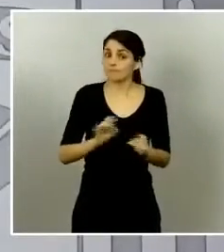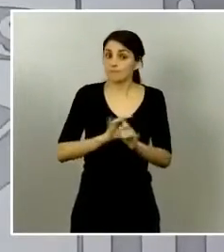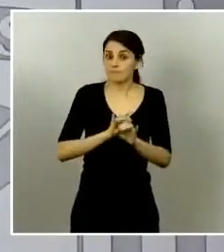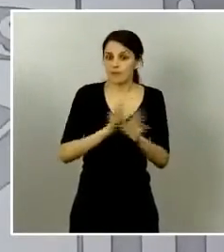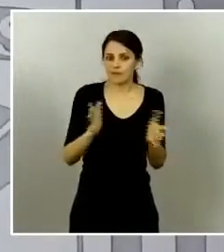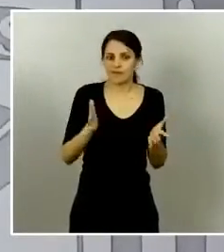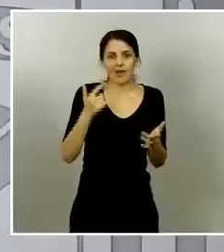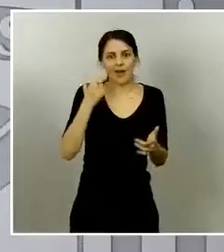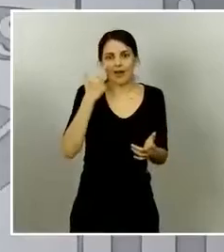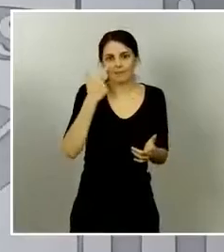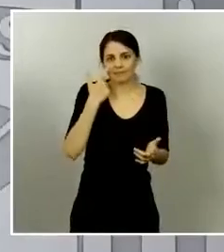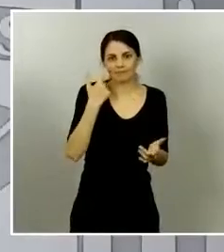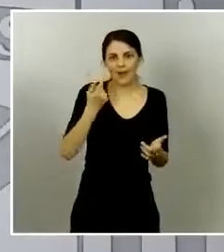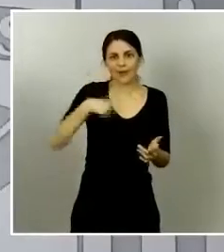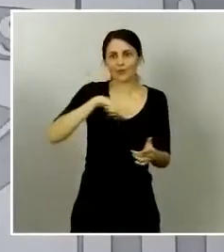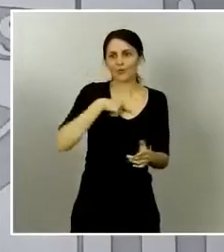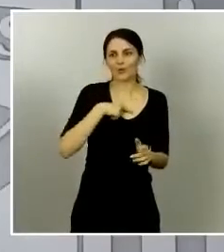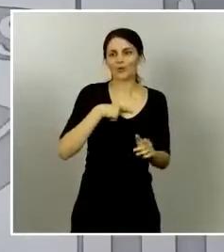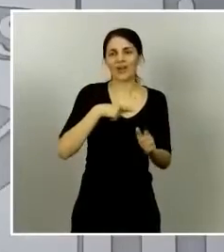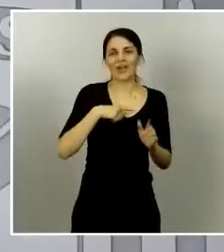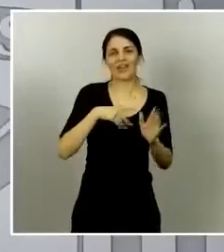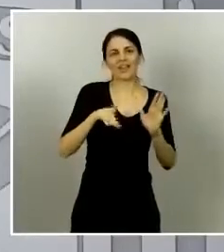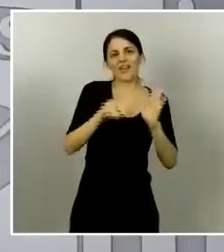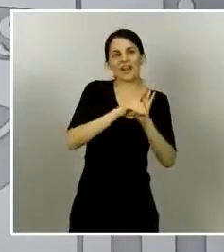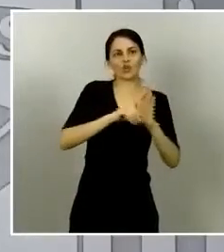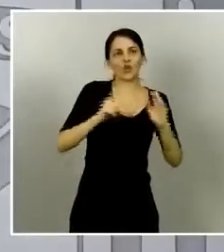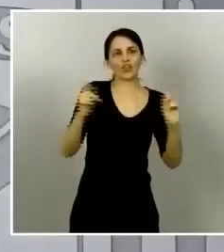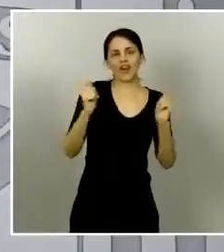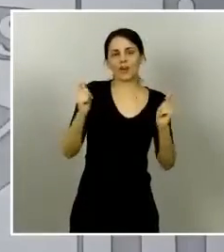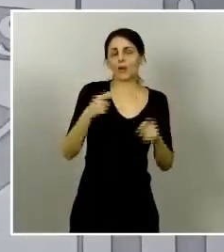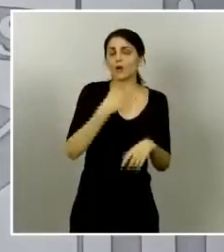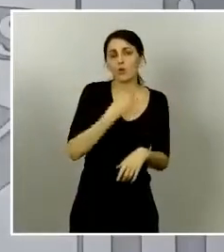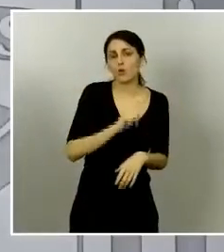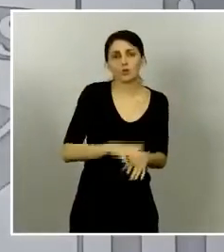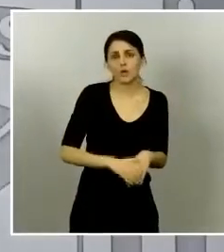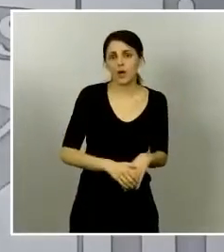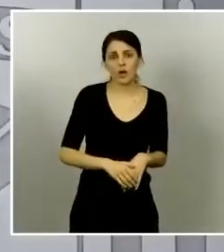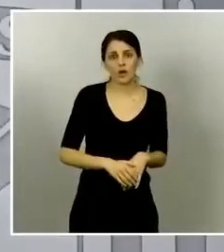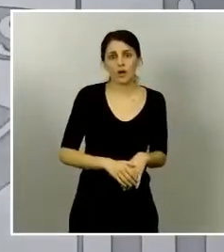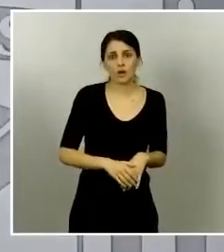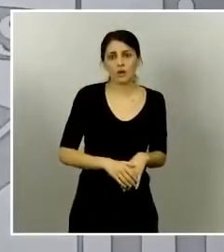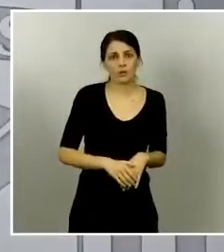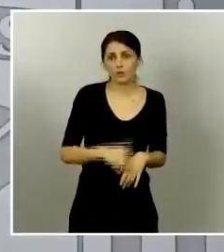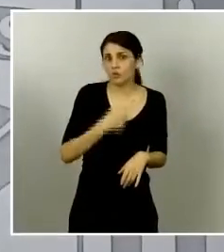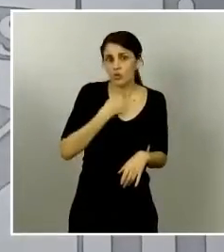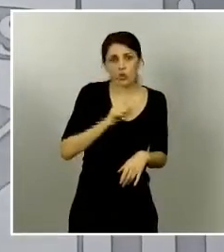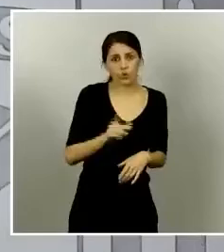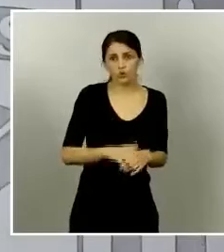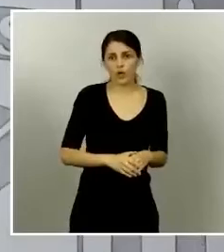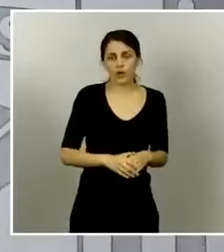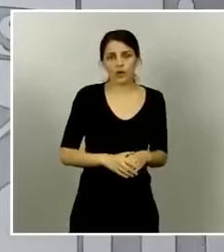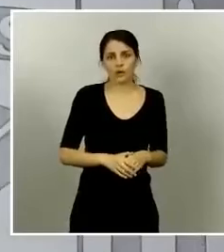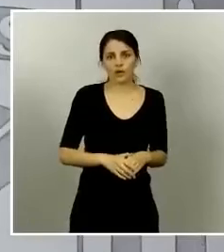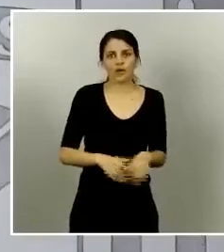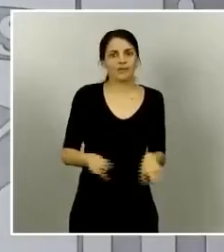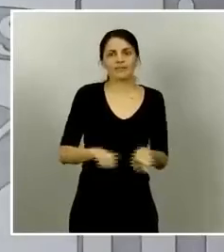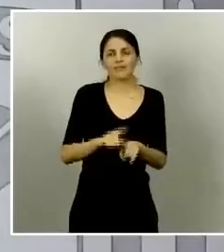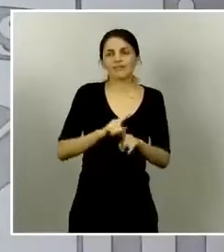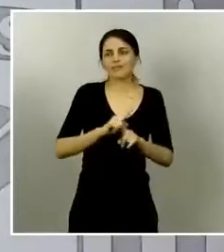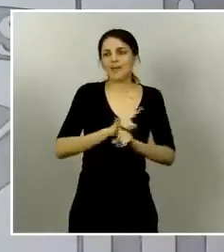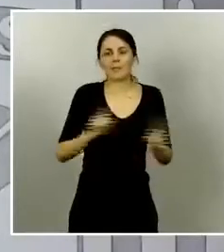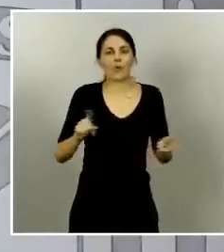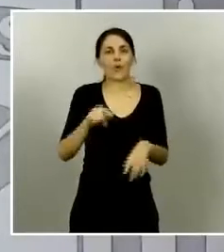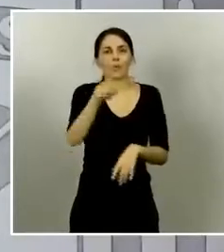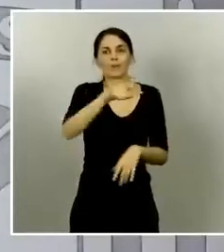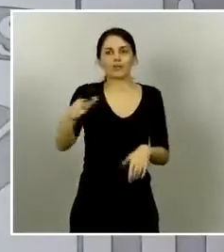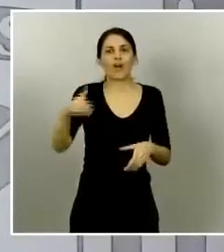ningún proyecto político para nadie. A nadie le gusta tener que decretar el estado de alarma, ni a quienes lo solicitamos, ni a quienes